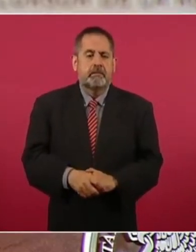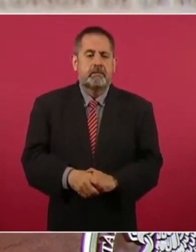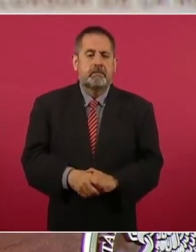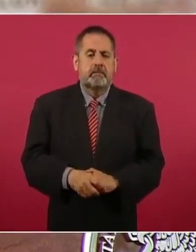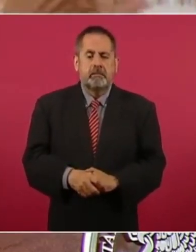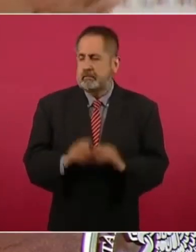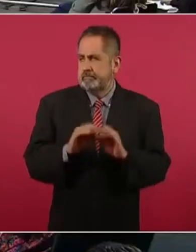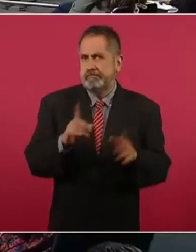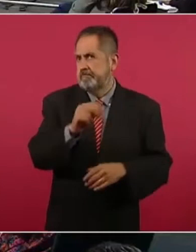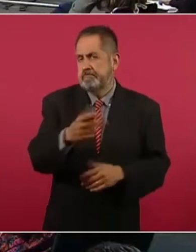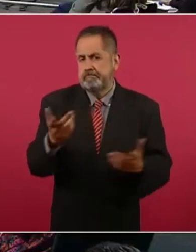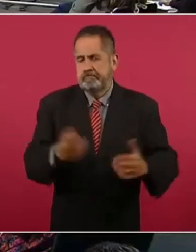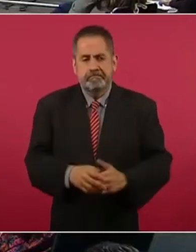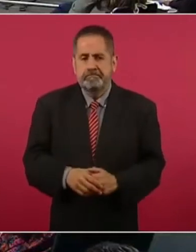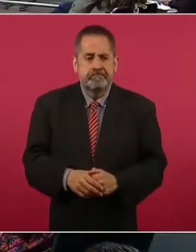Claro que